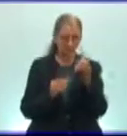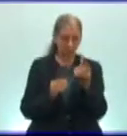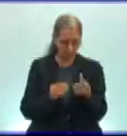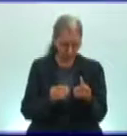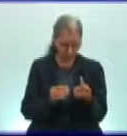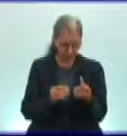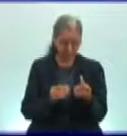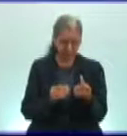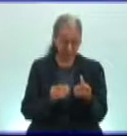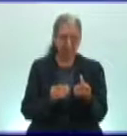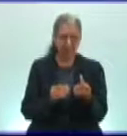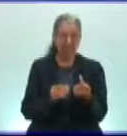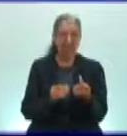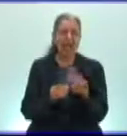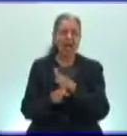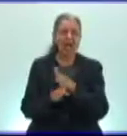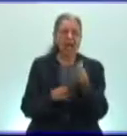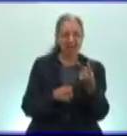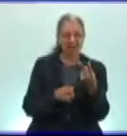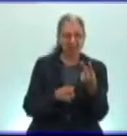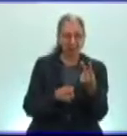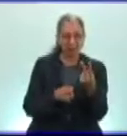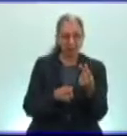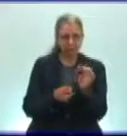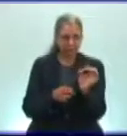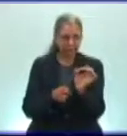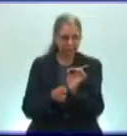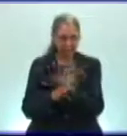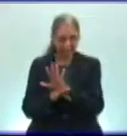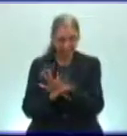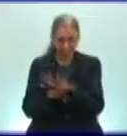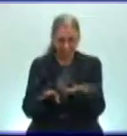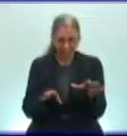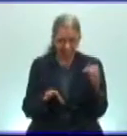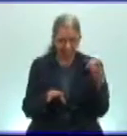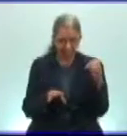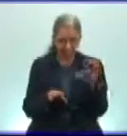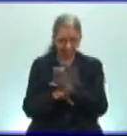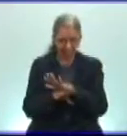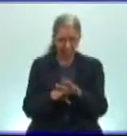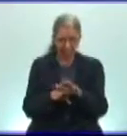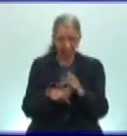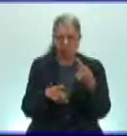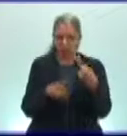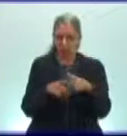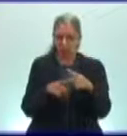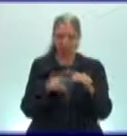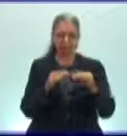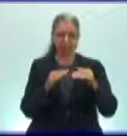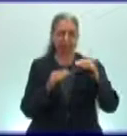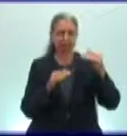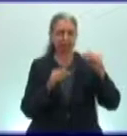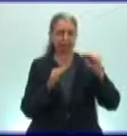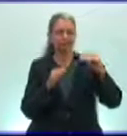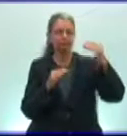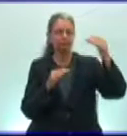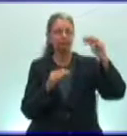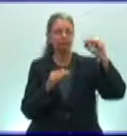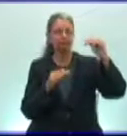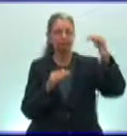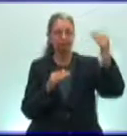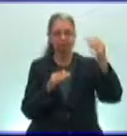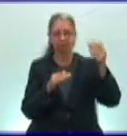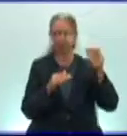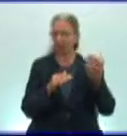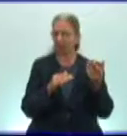nivel admite hasta 2 electrones. El resto de los electrones hasta completar 8, que en